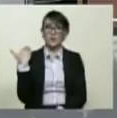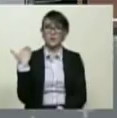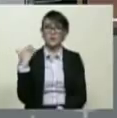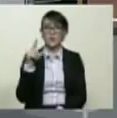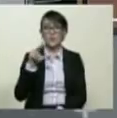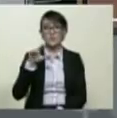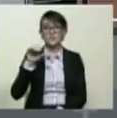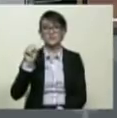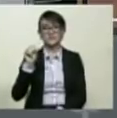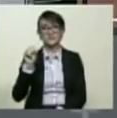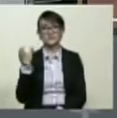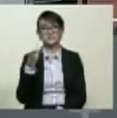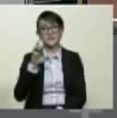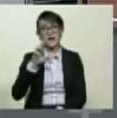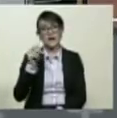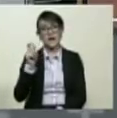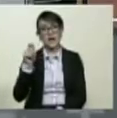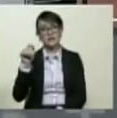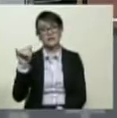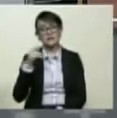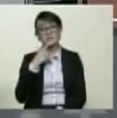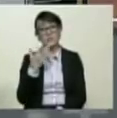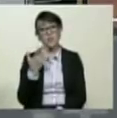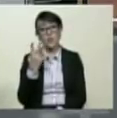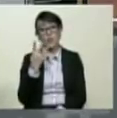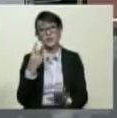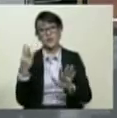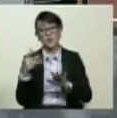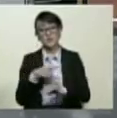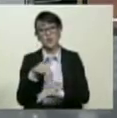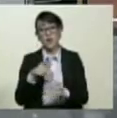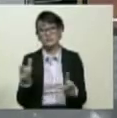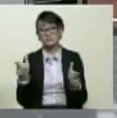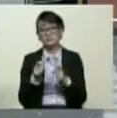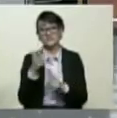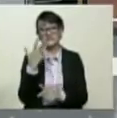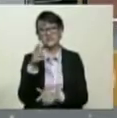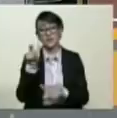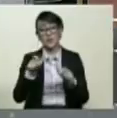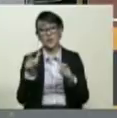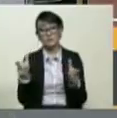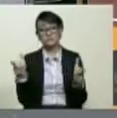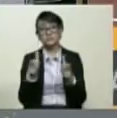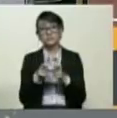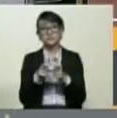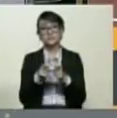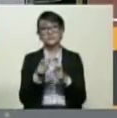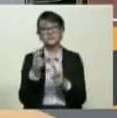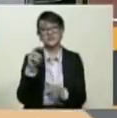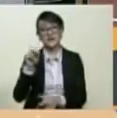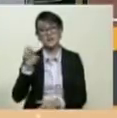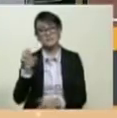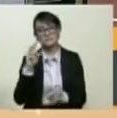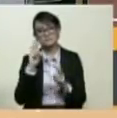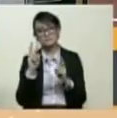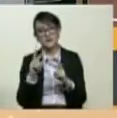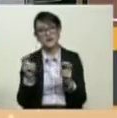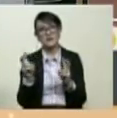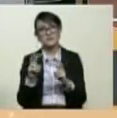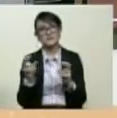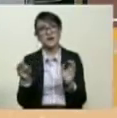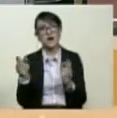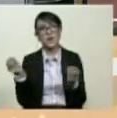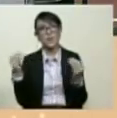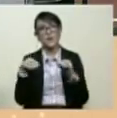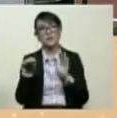Luis Ratti, diciendo que si en 48 horas no se reunían los 5 candidatos con el CNE para revisar este acuerdo